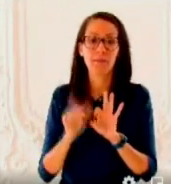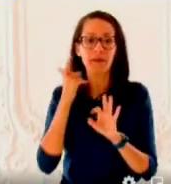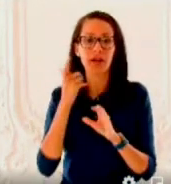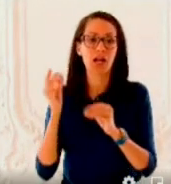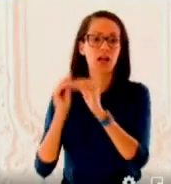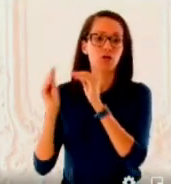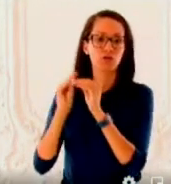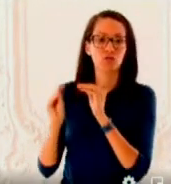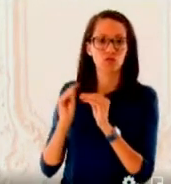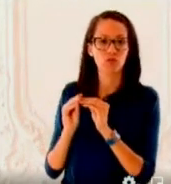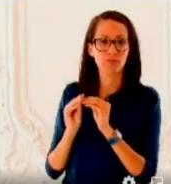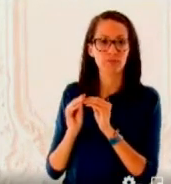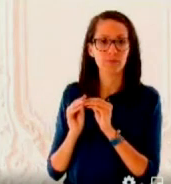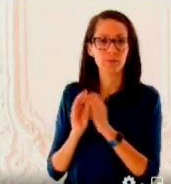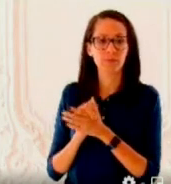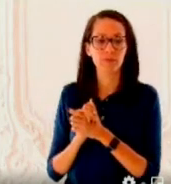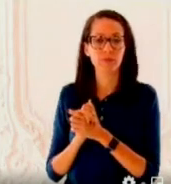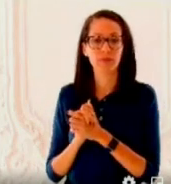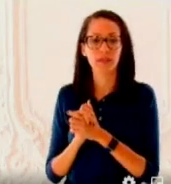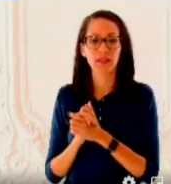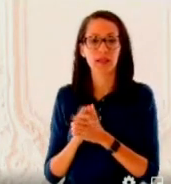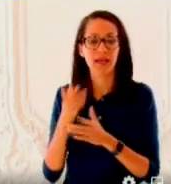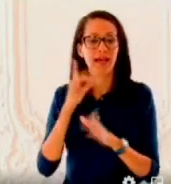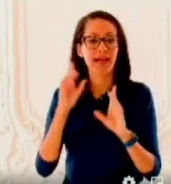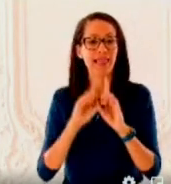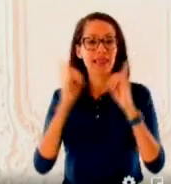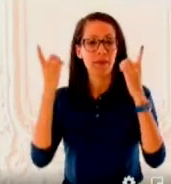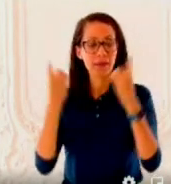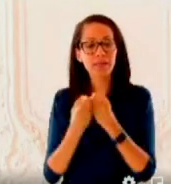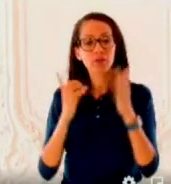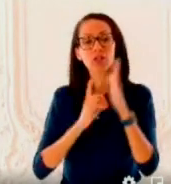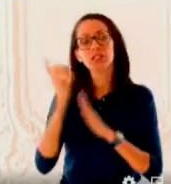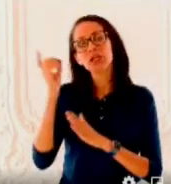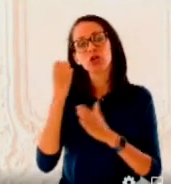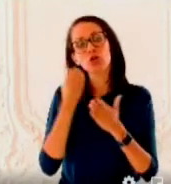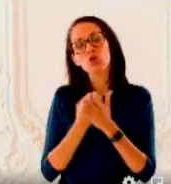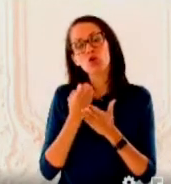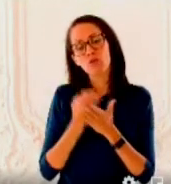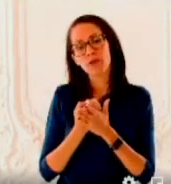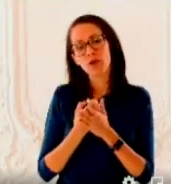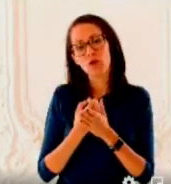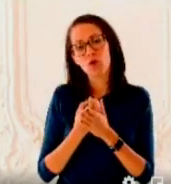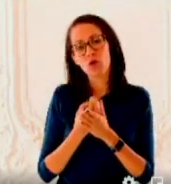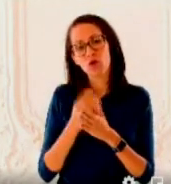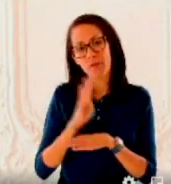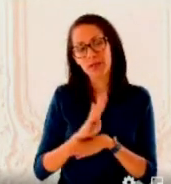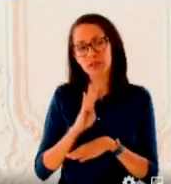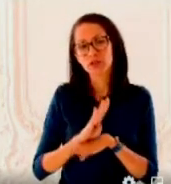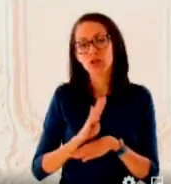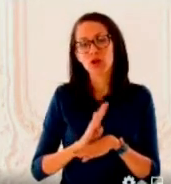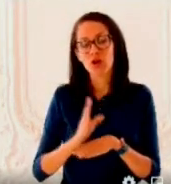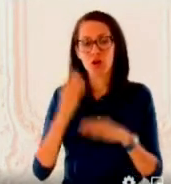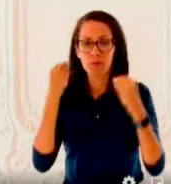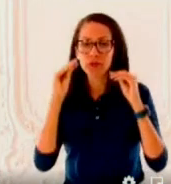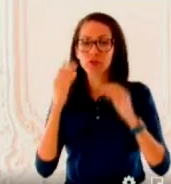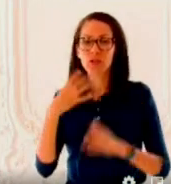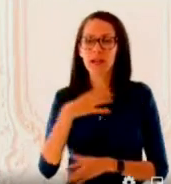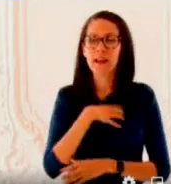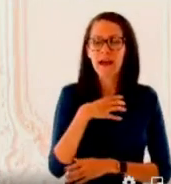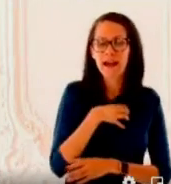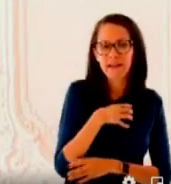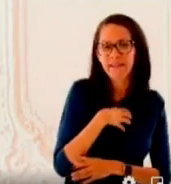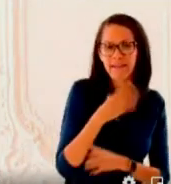reconstrucción. En el caso del Departamento de Desarrollo Económico y Comercio, la queja que hemos escuchado, y Manuel